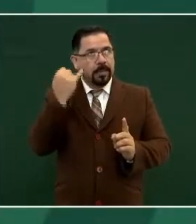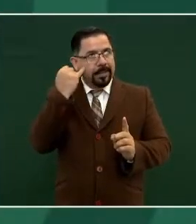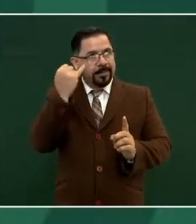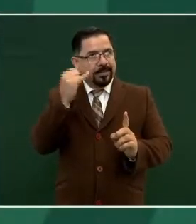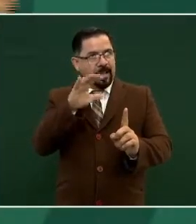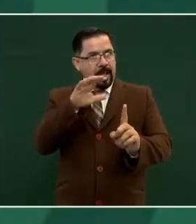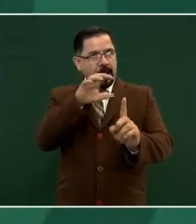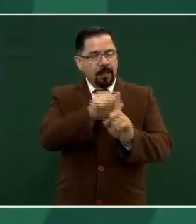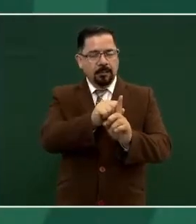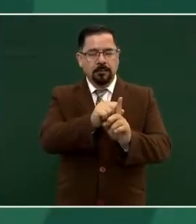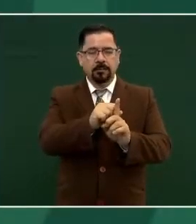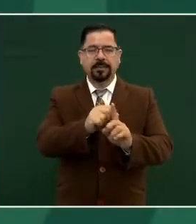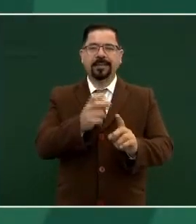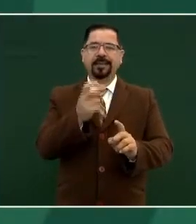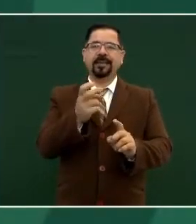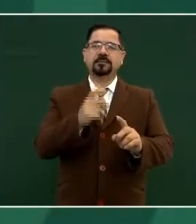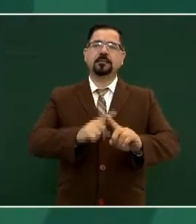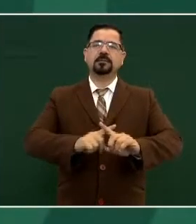Es la diferencia entre